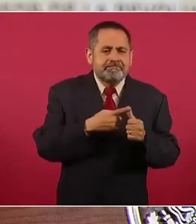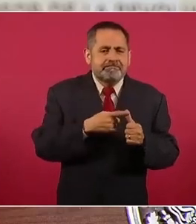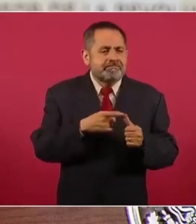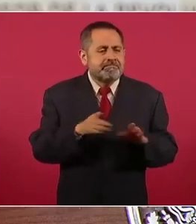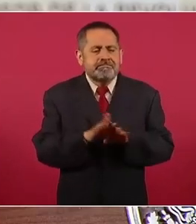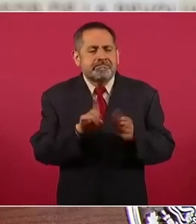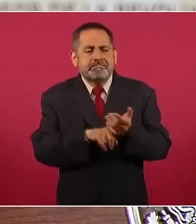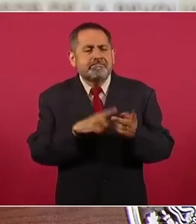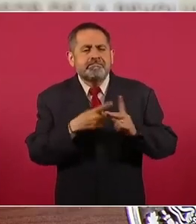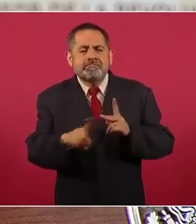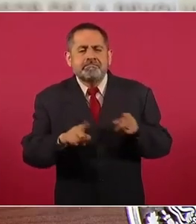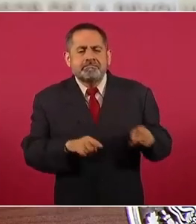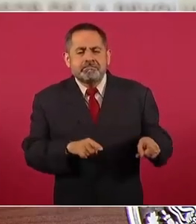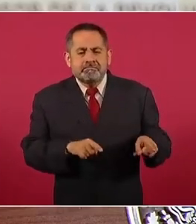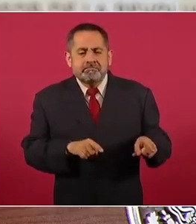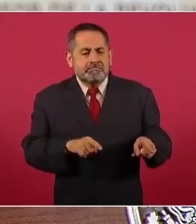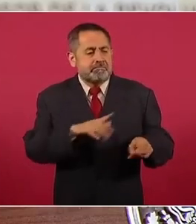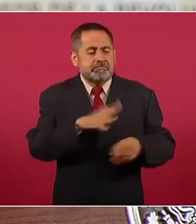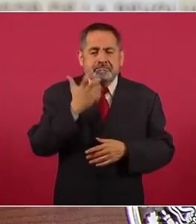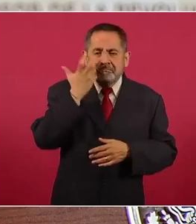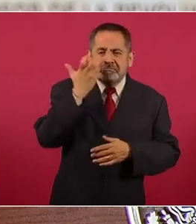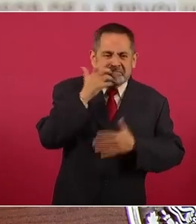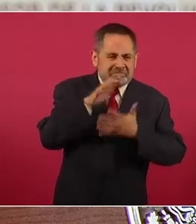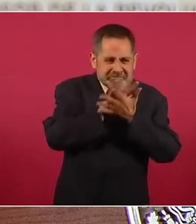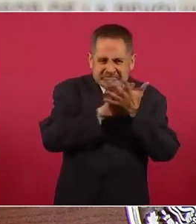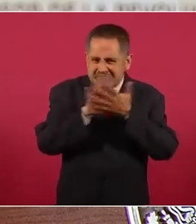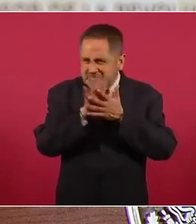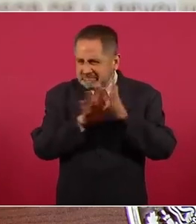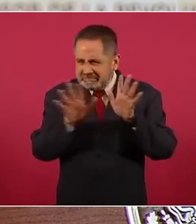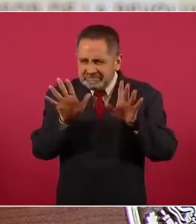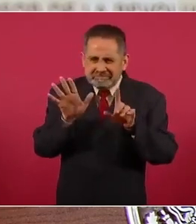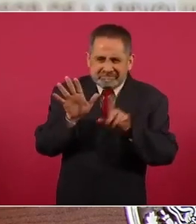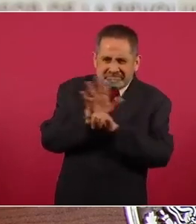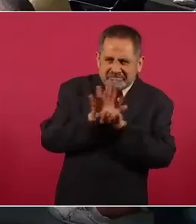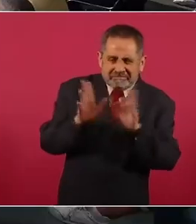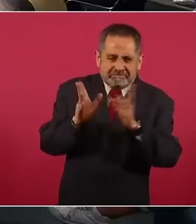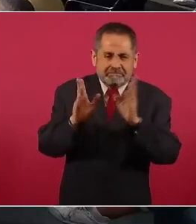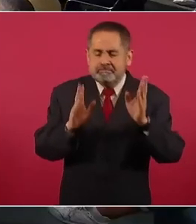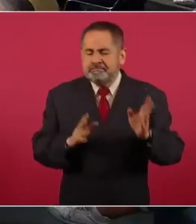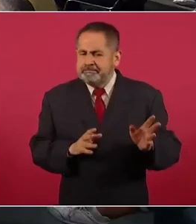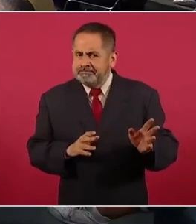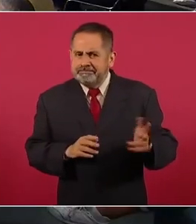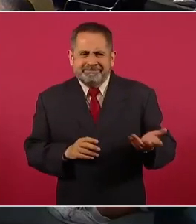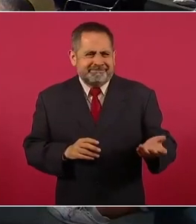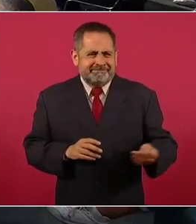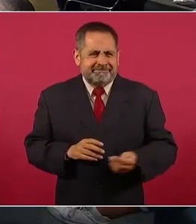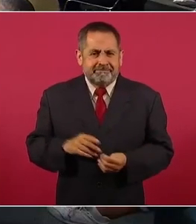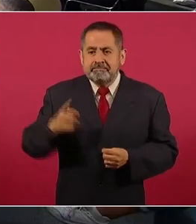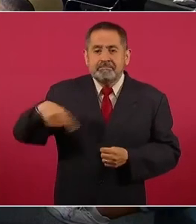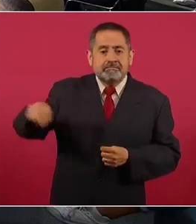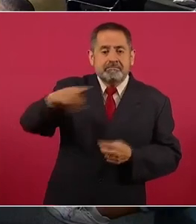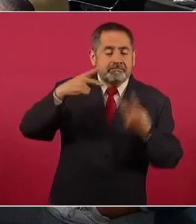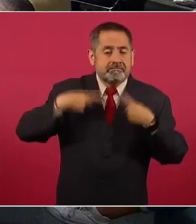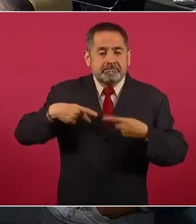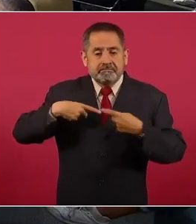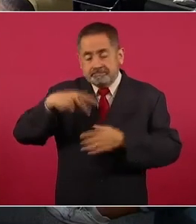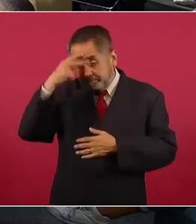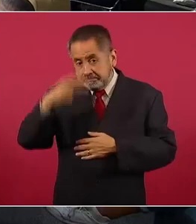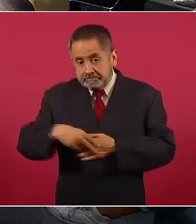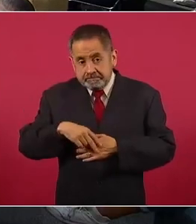de mucha manipulación. El pueblo de México no se dio cuenta